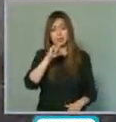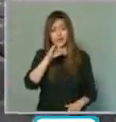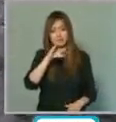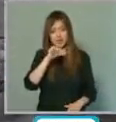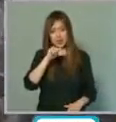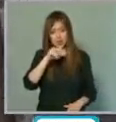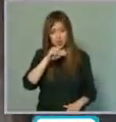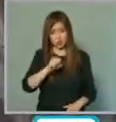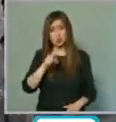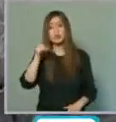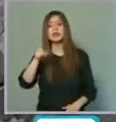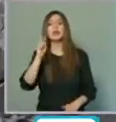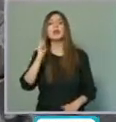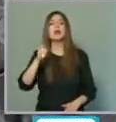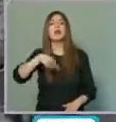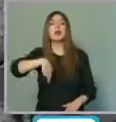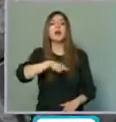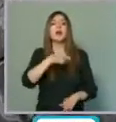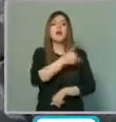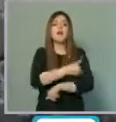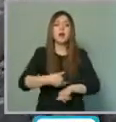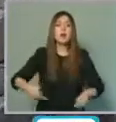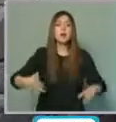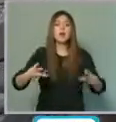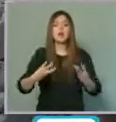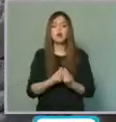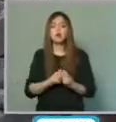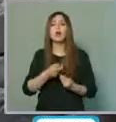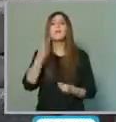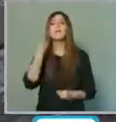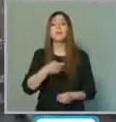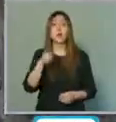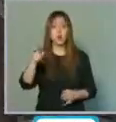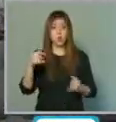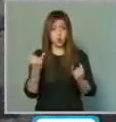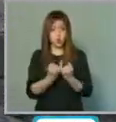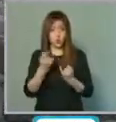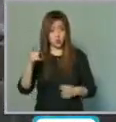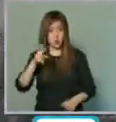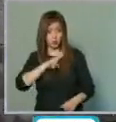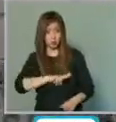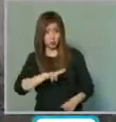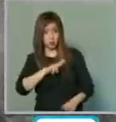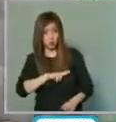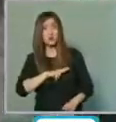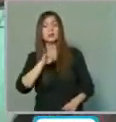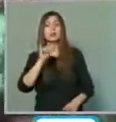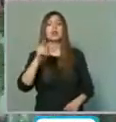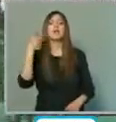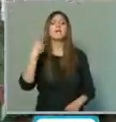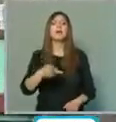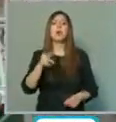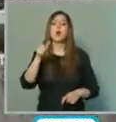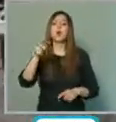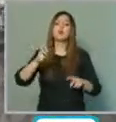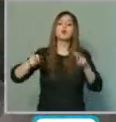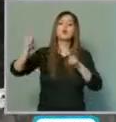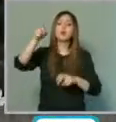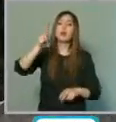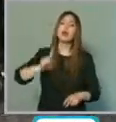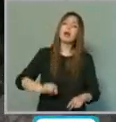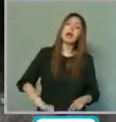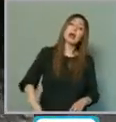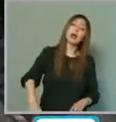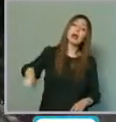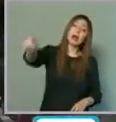una familia, bueno, es privada. ¿Y esta es también privada? También es privada. Y la subida es la de, hasta